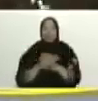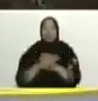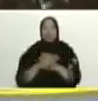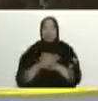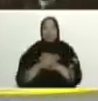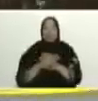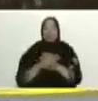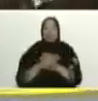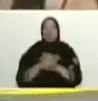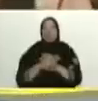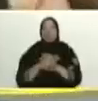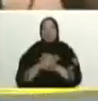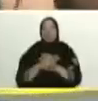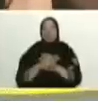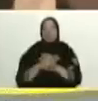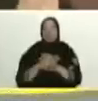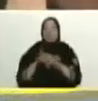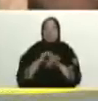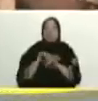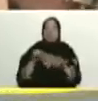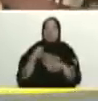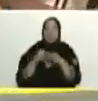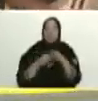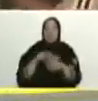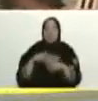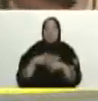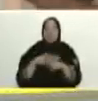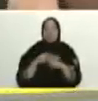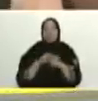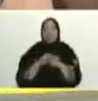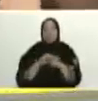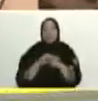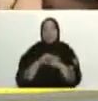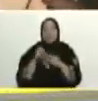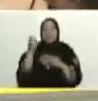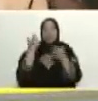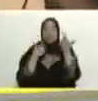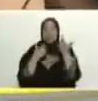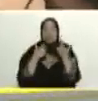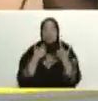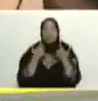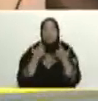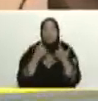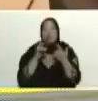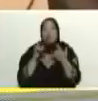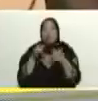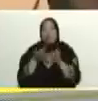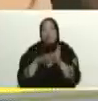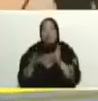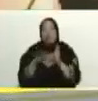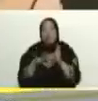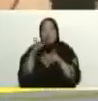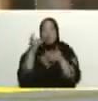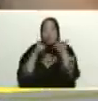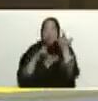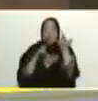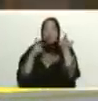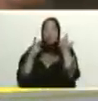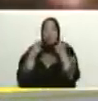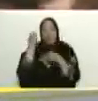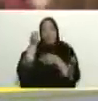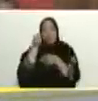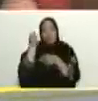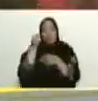para decirle al pueblo dónde estaba Chávez. Porque la gente gritaba en